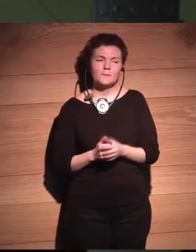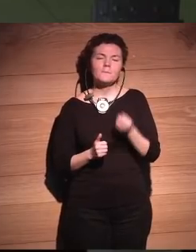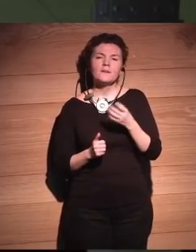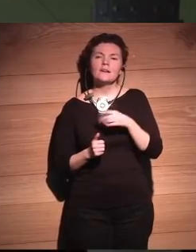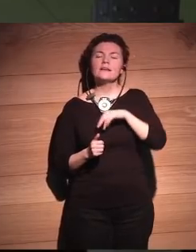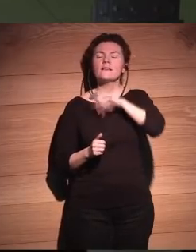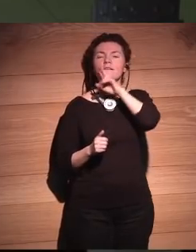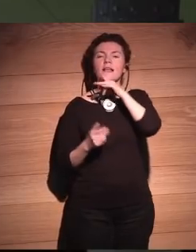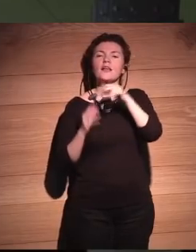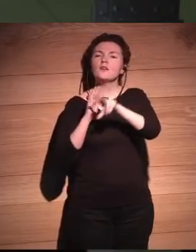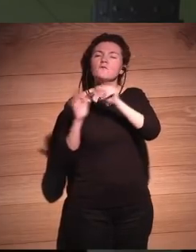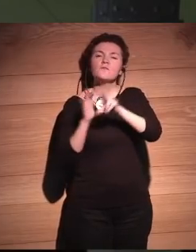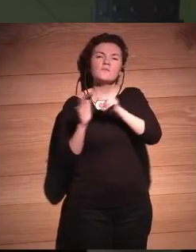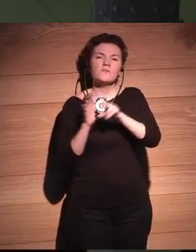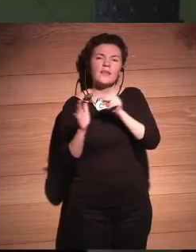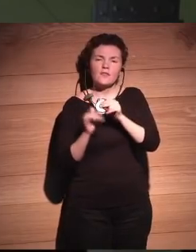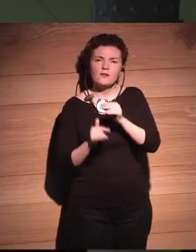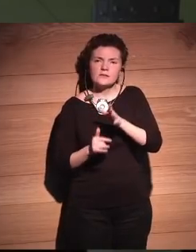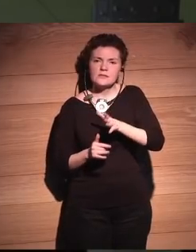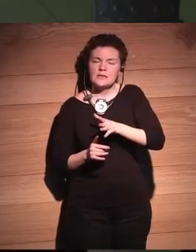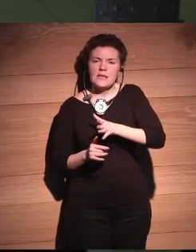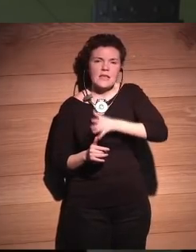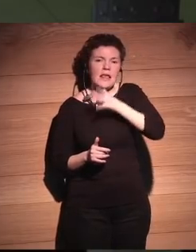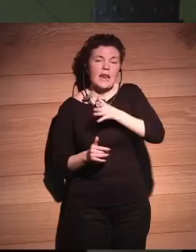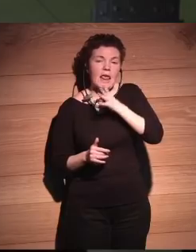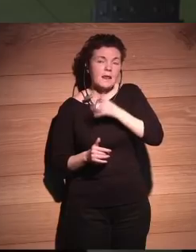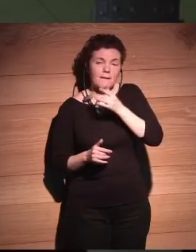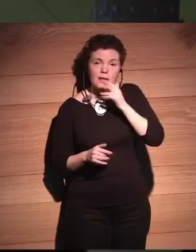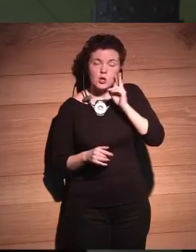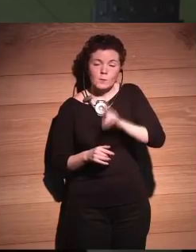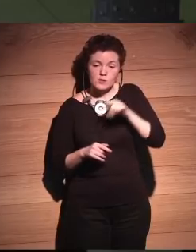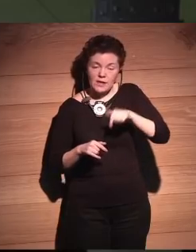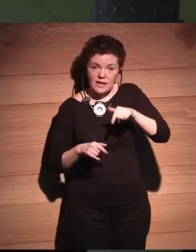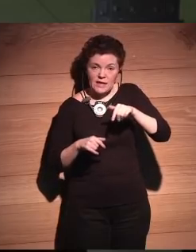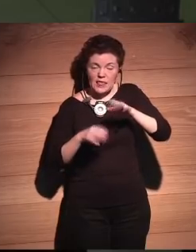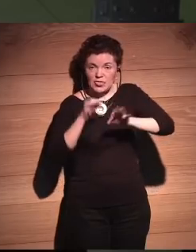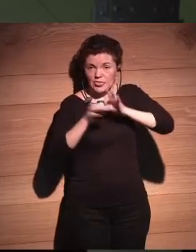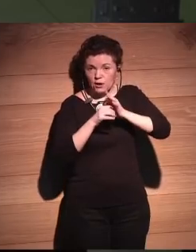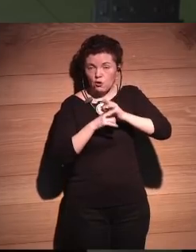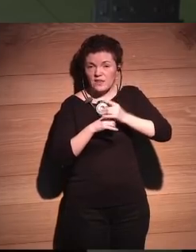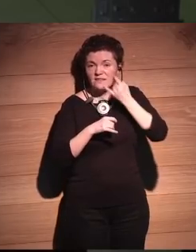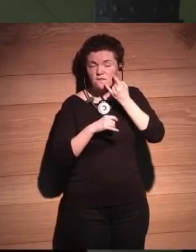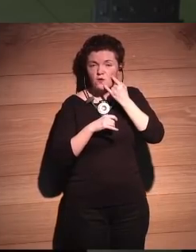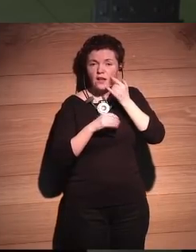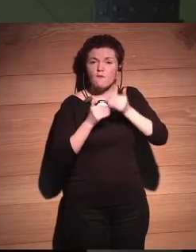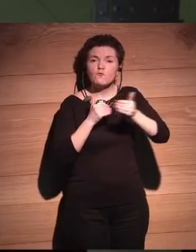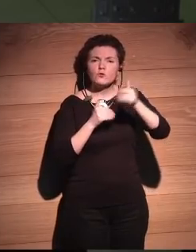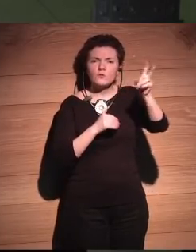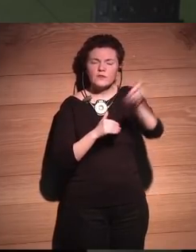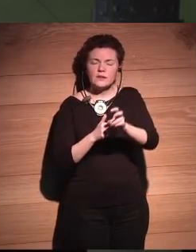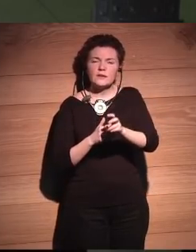que estamos diciendo es que estos vídeos son de lo más impresionante que he visto en el futuro por venir.